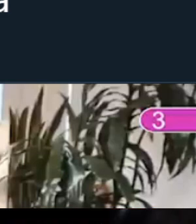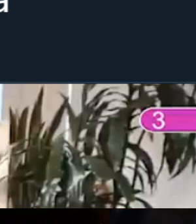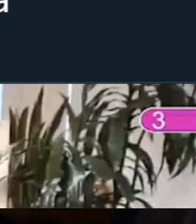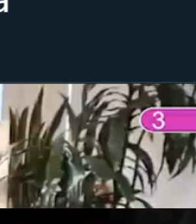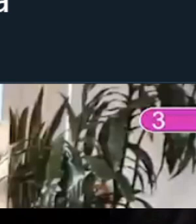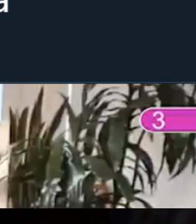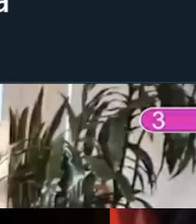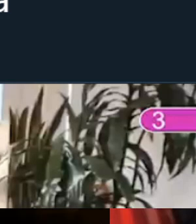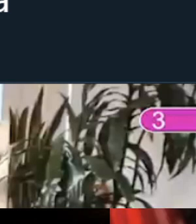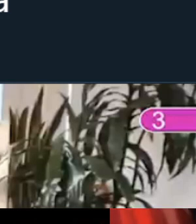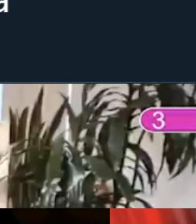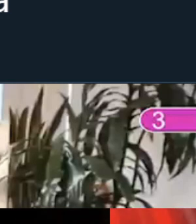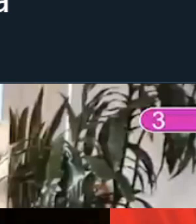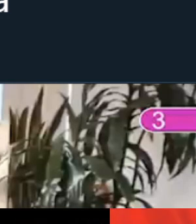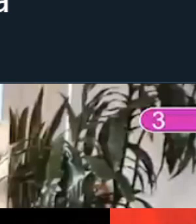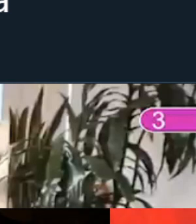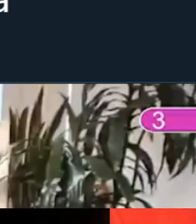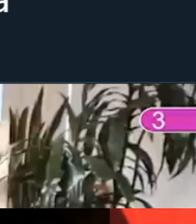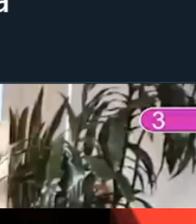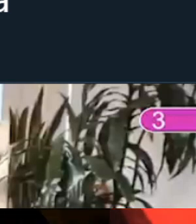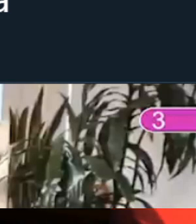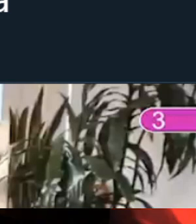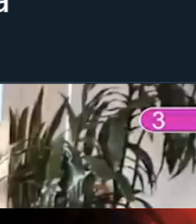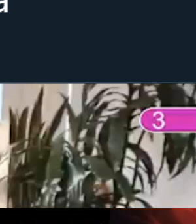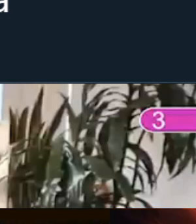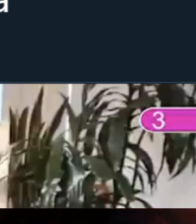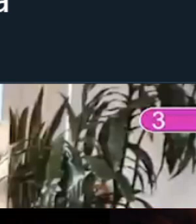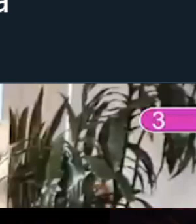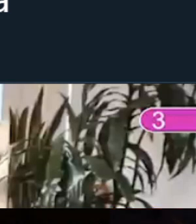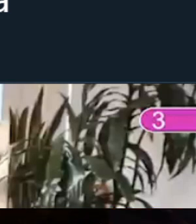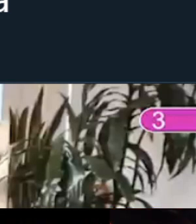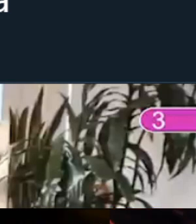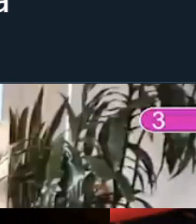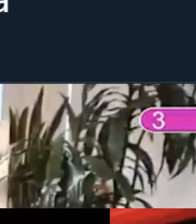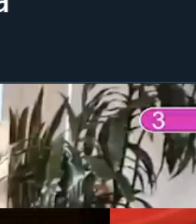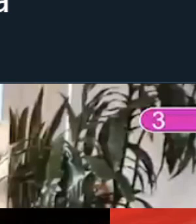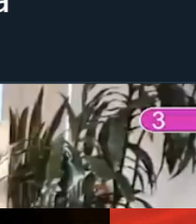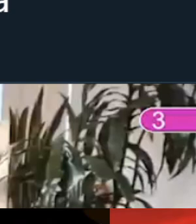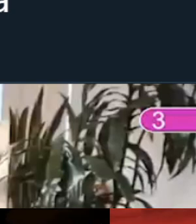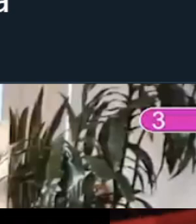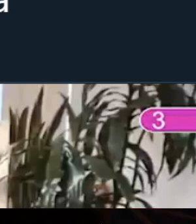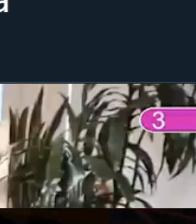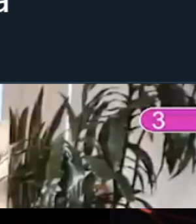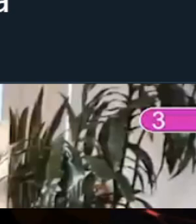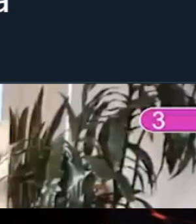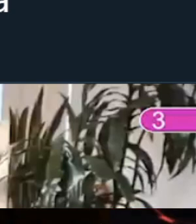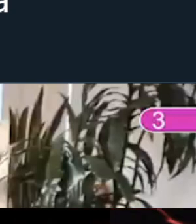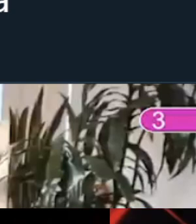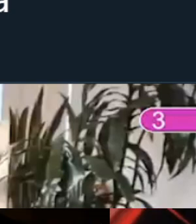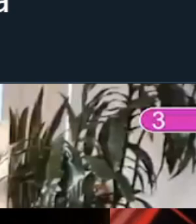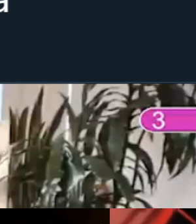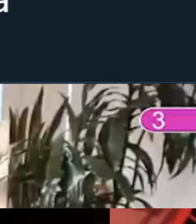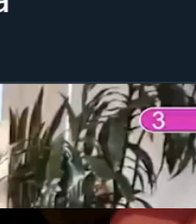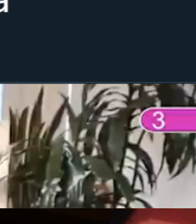sus compinches le han dado un golpe traidor a Morena, al presidente López Obrador y principalmente al pueblo